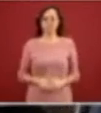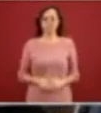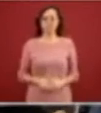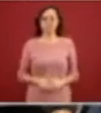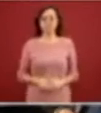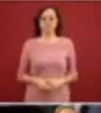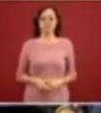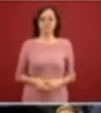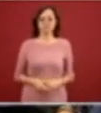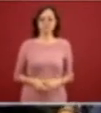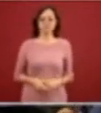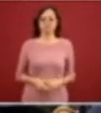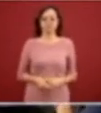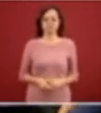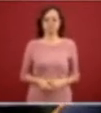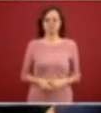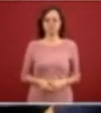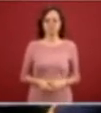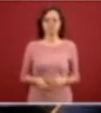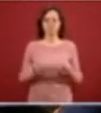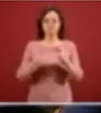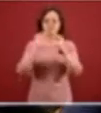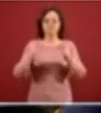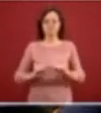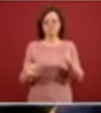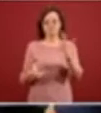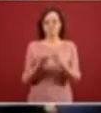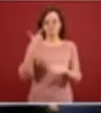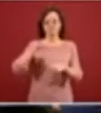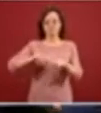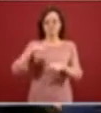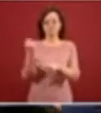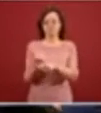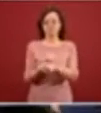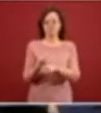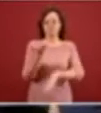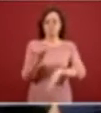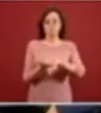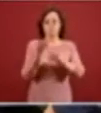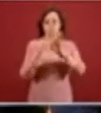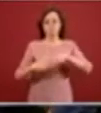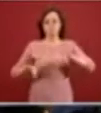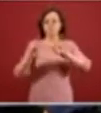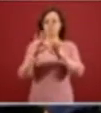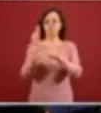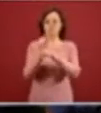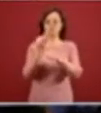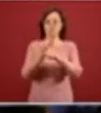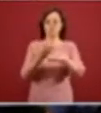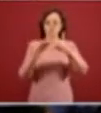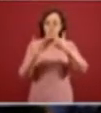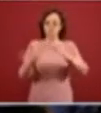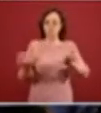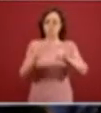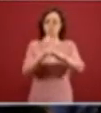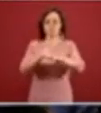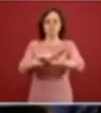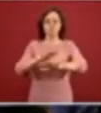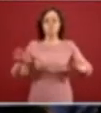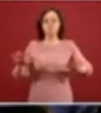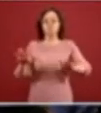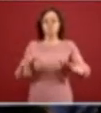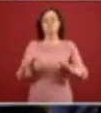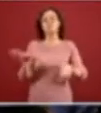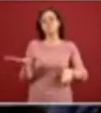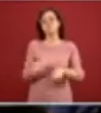Bueno, para el Sistema Nacional de Sangre es verdaderamente importante que se abra este espacio en el marco de esta conferencia informativa,